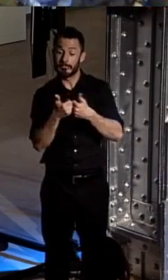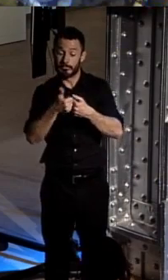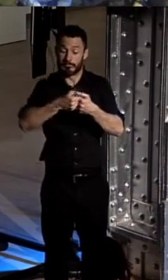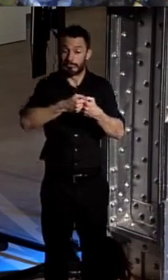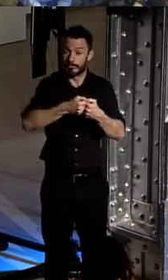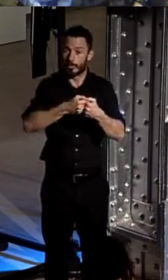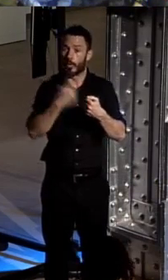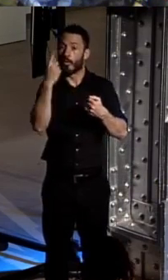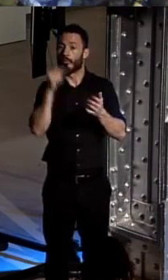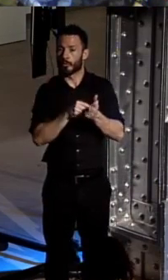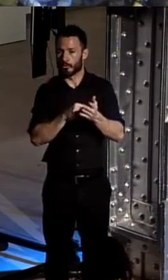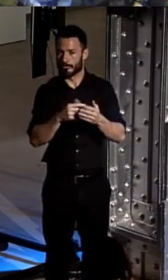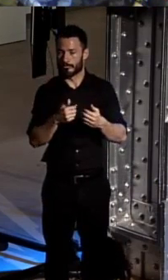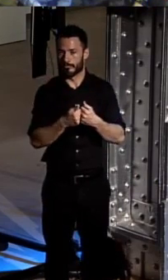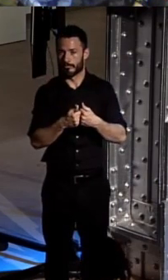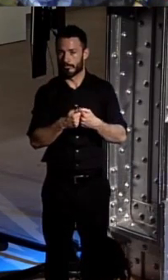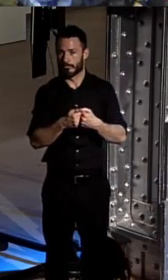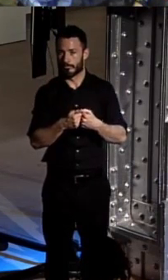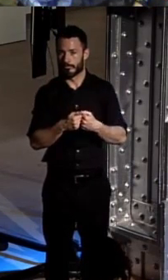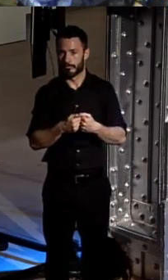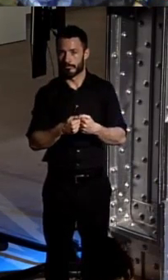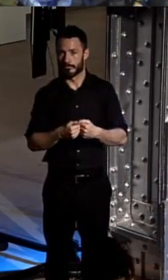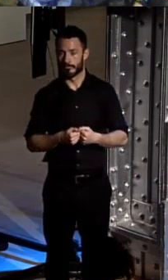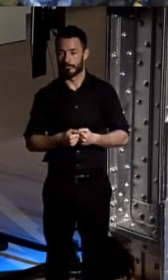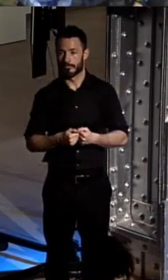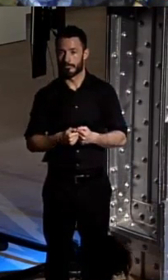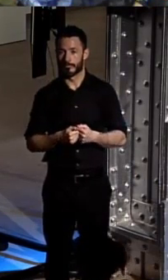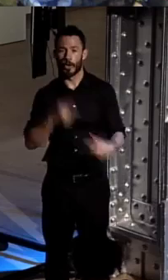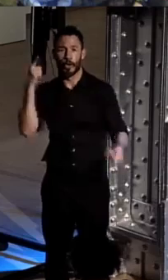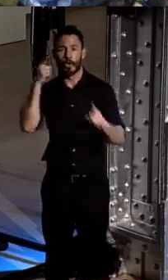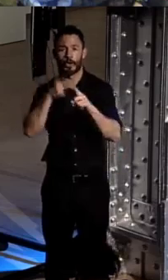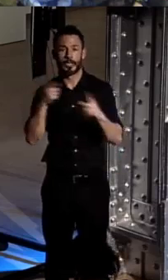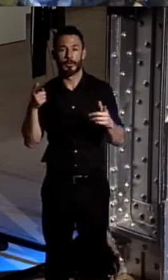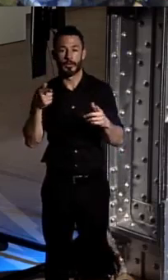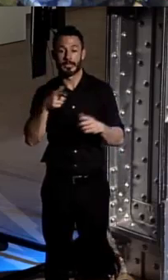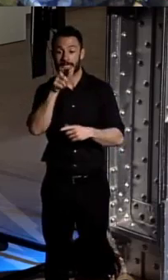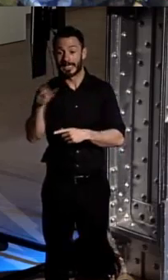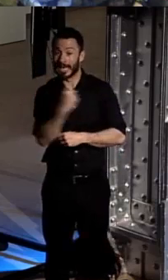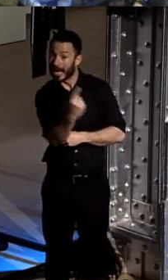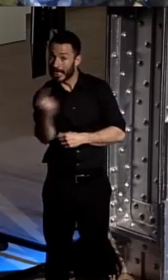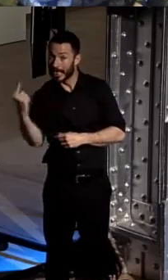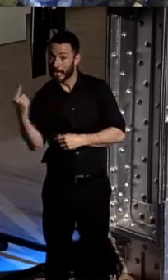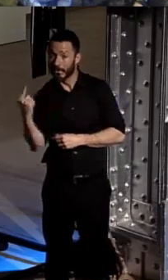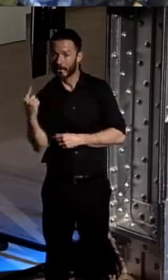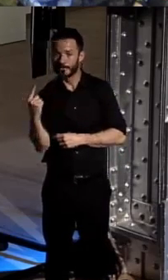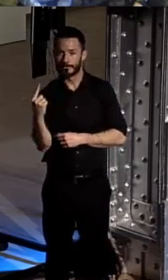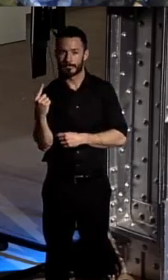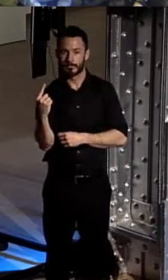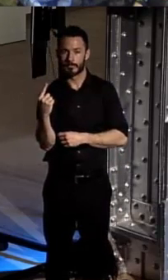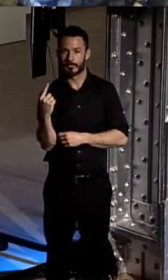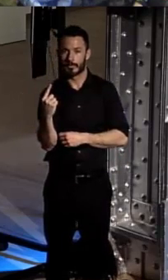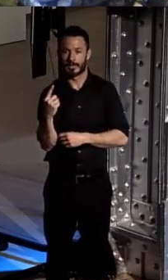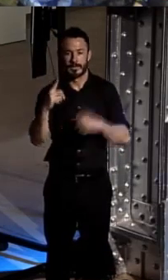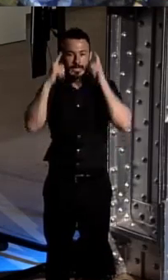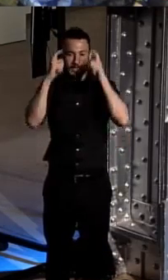un punto y siguen jugando. Y acumulan los puntos, ¿entienden? Y el objetivo, escuchen esto, el objetivo de cada persona es hacer la